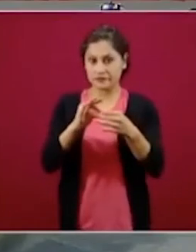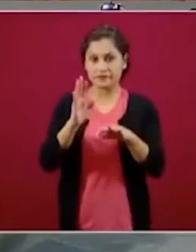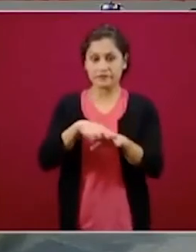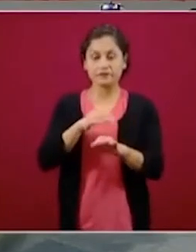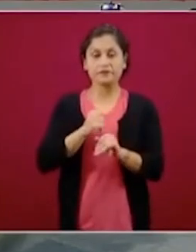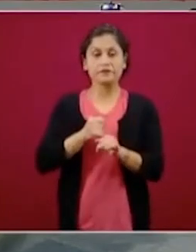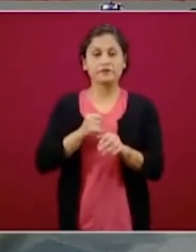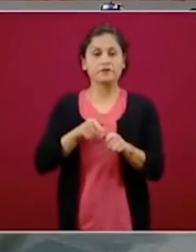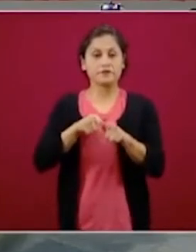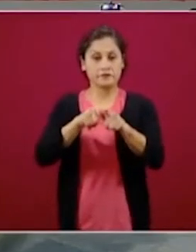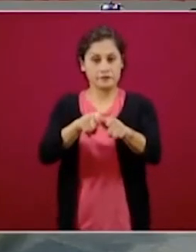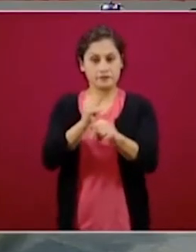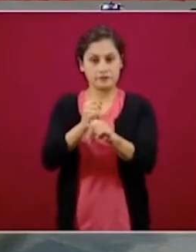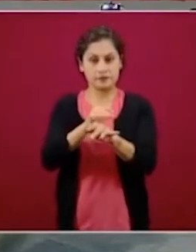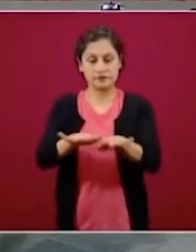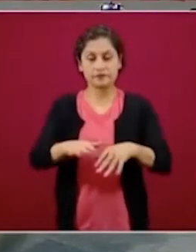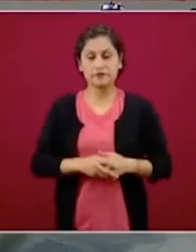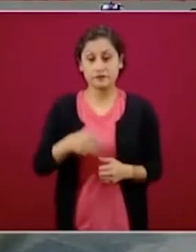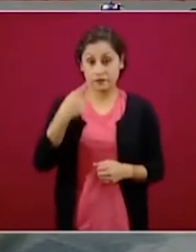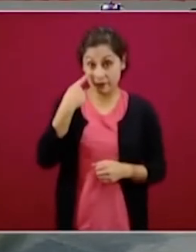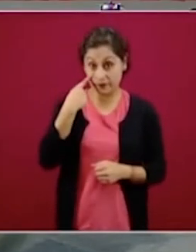Ahí verán en amarillo